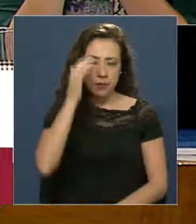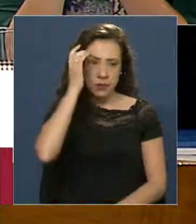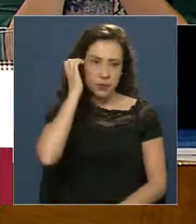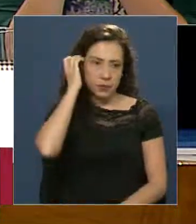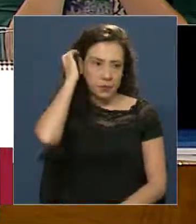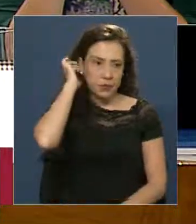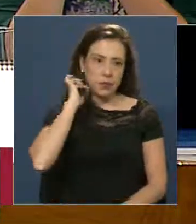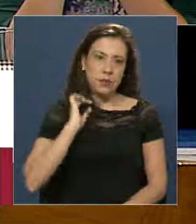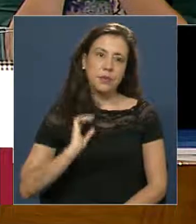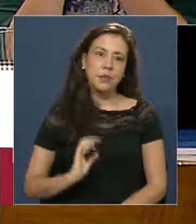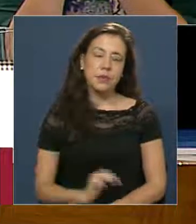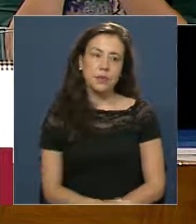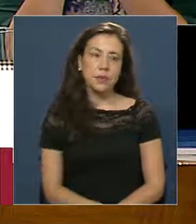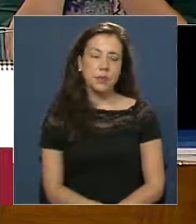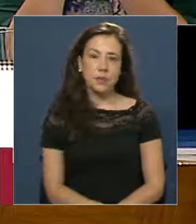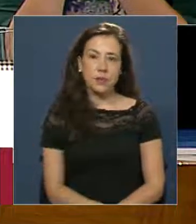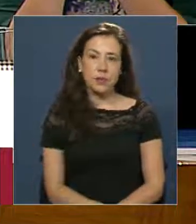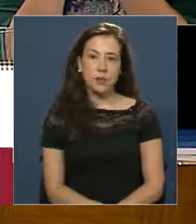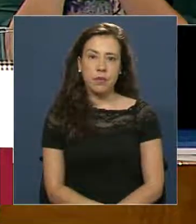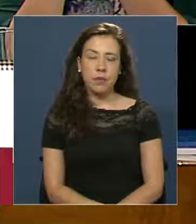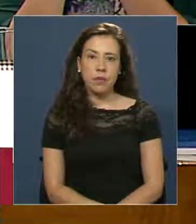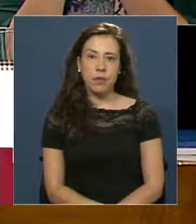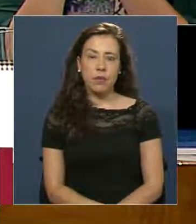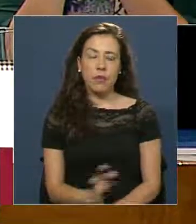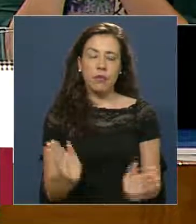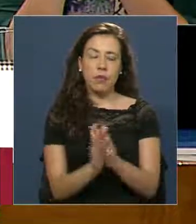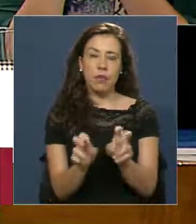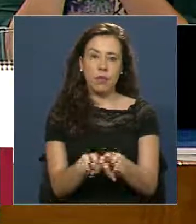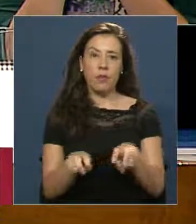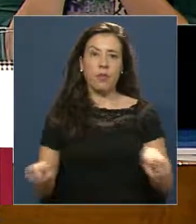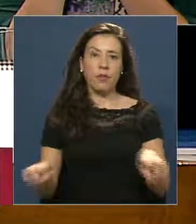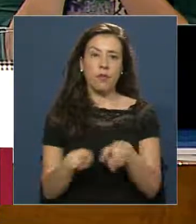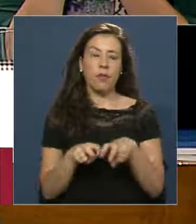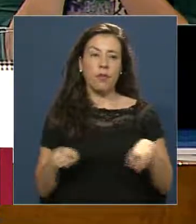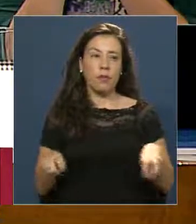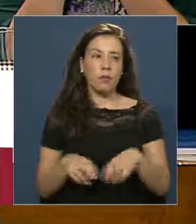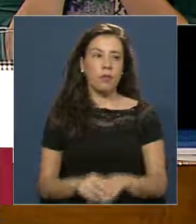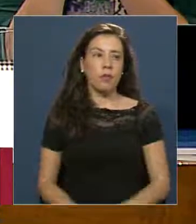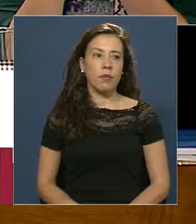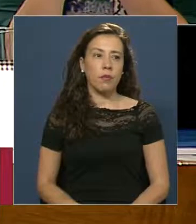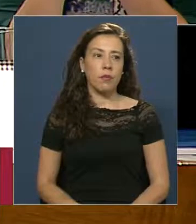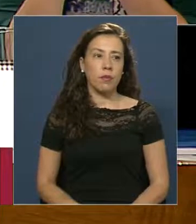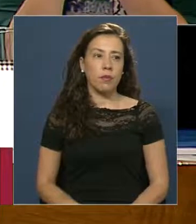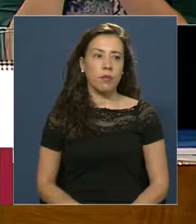Tiempo de votaciones, estimados colegas, les ruego tomar ubicación en sus pupitres.